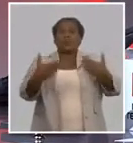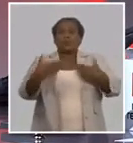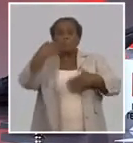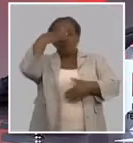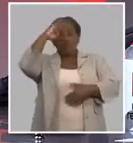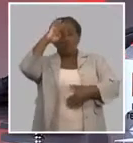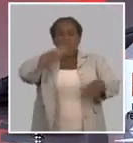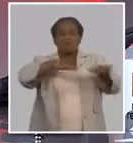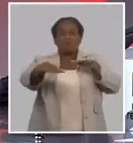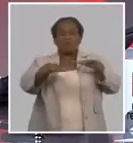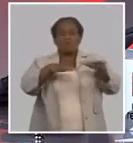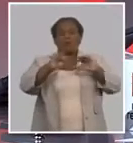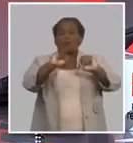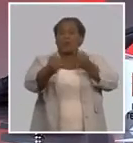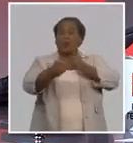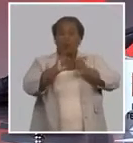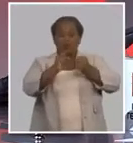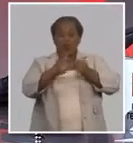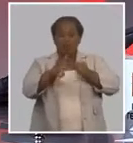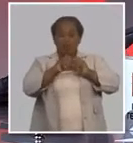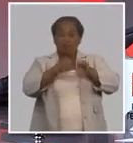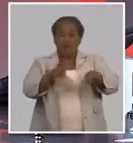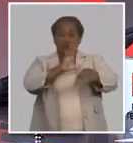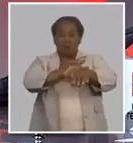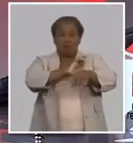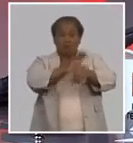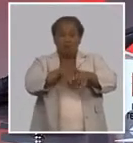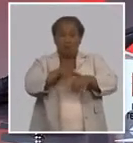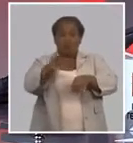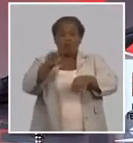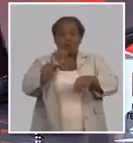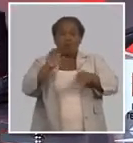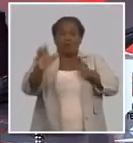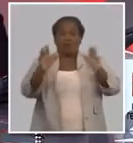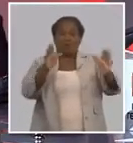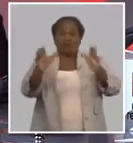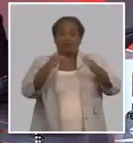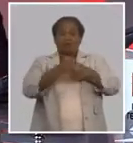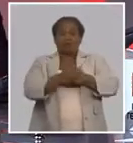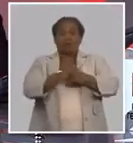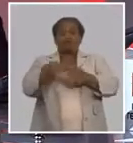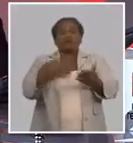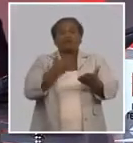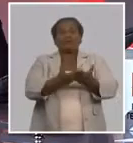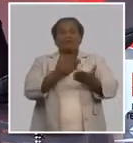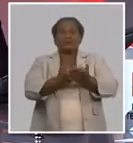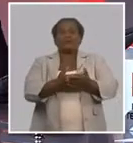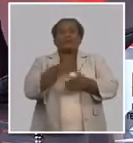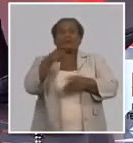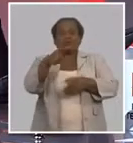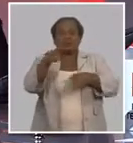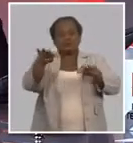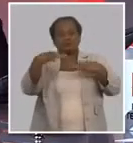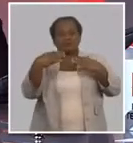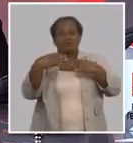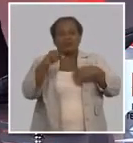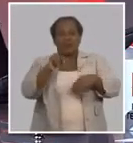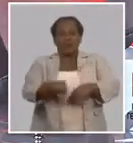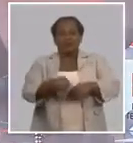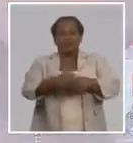prepara para el control epidemiológico en estas nuevas circunstancias así que les propongo que nos acompañen en nuestro programa de